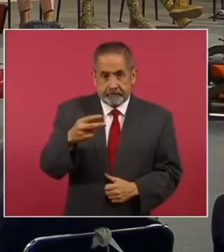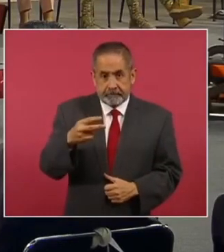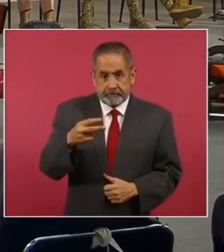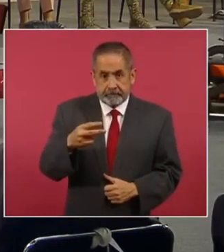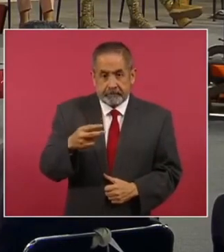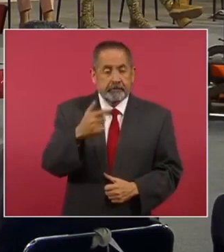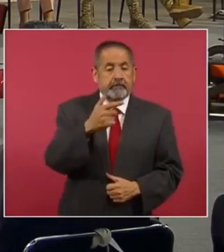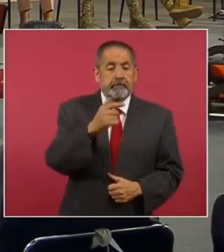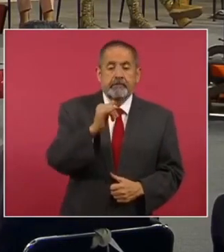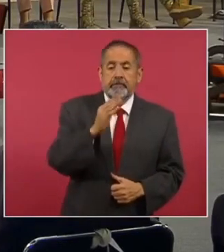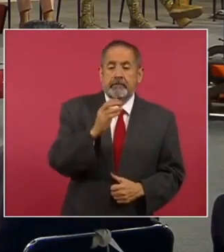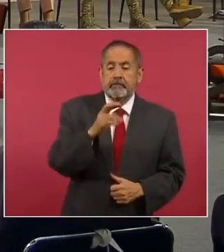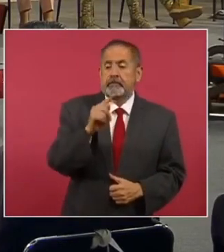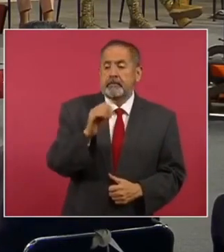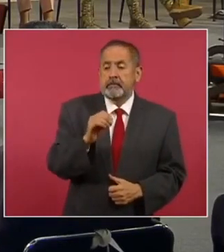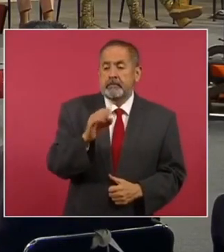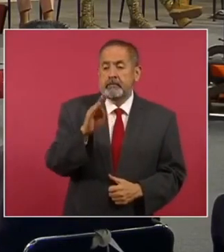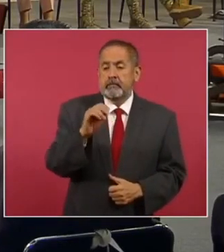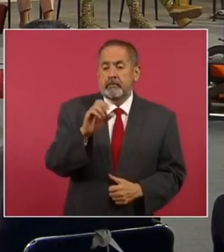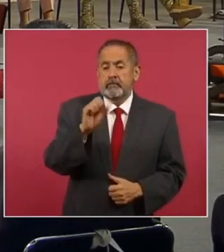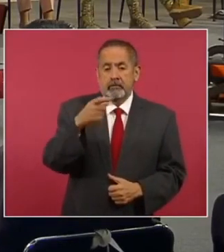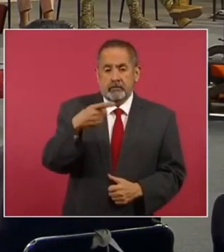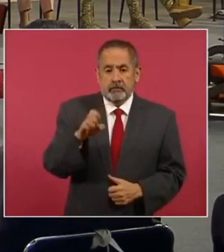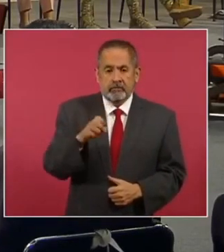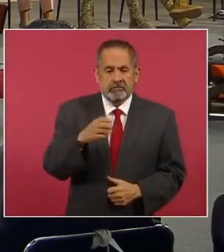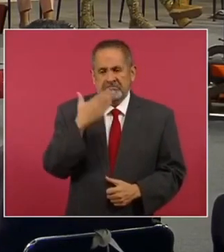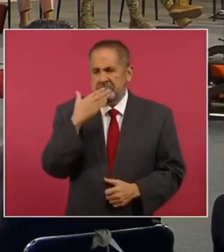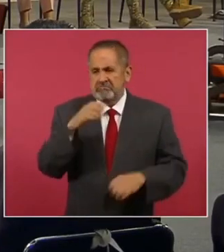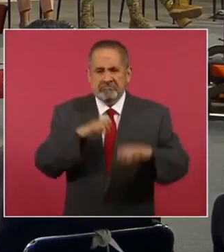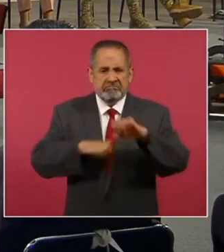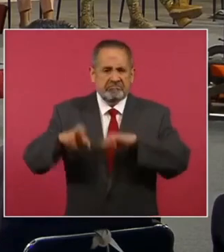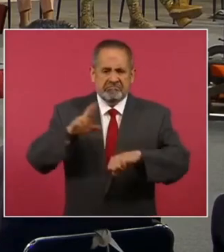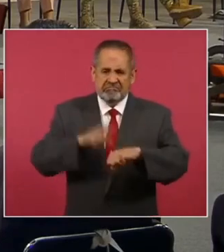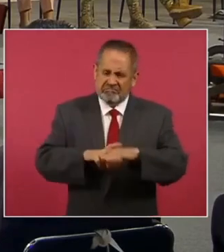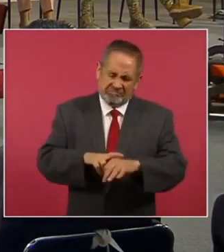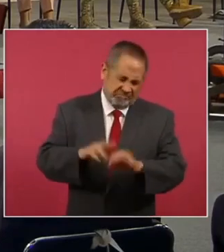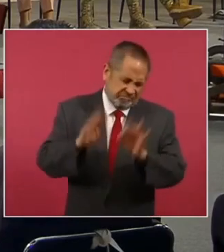Gilberto Bosque, gran embajador